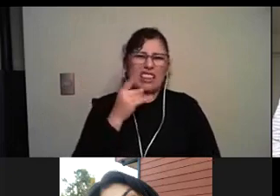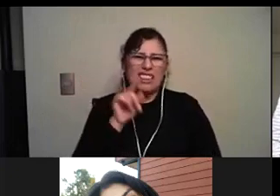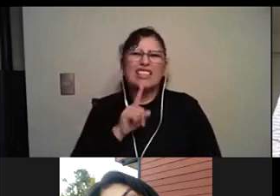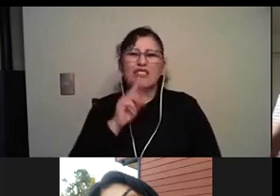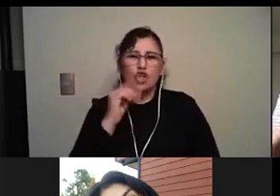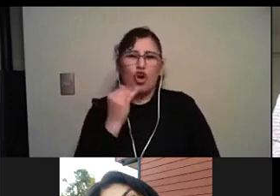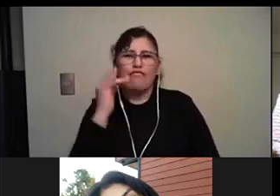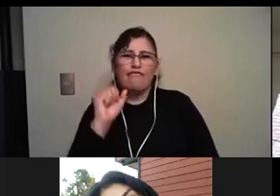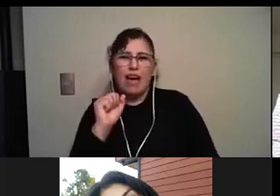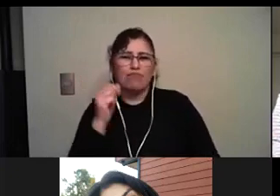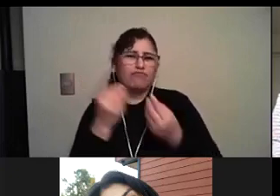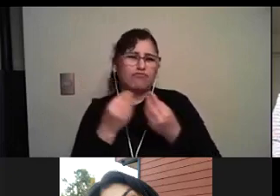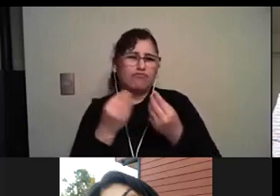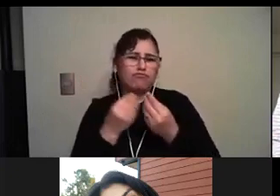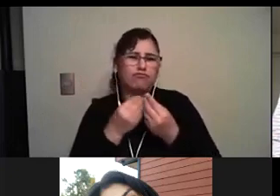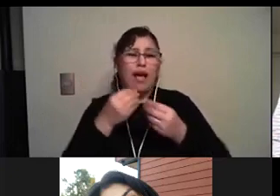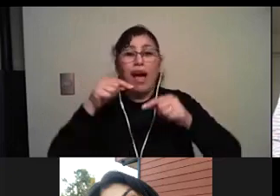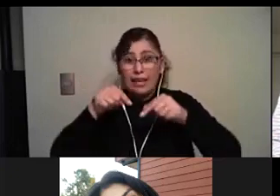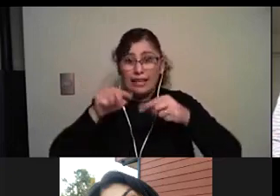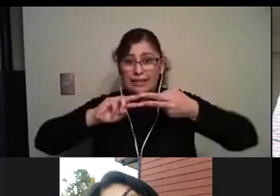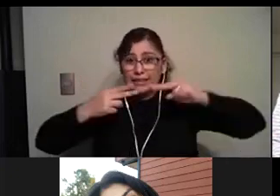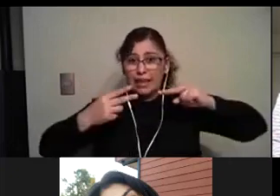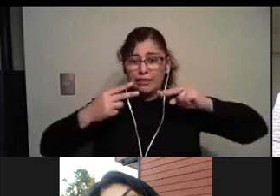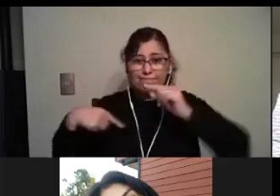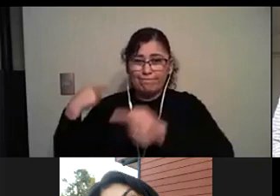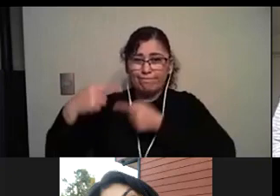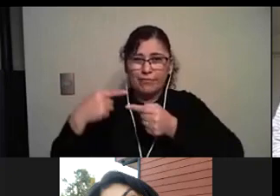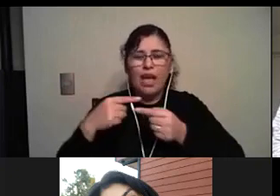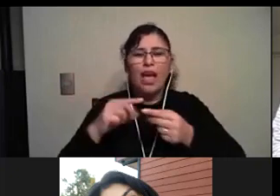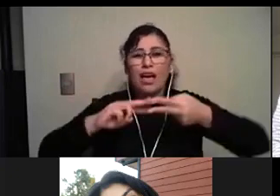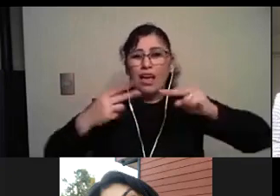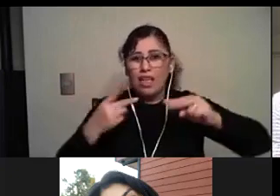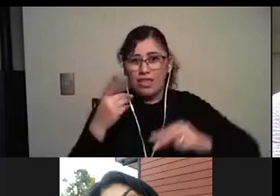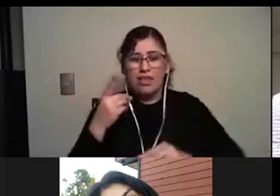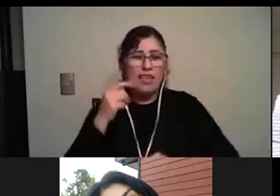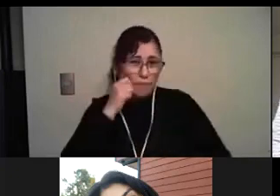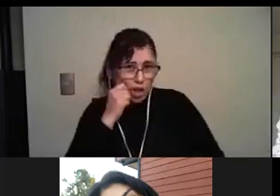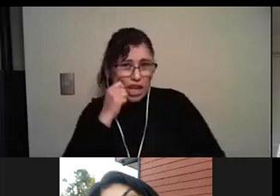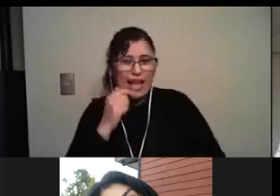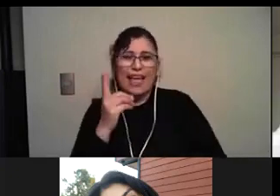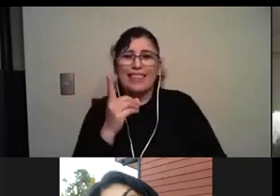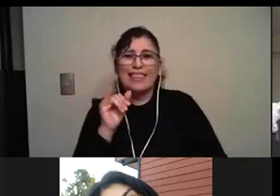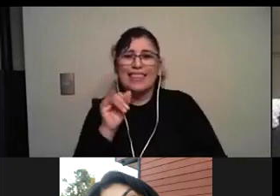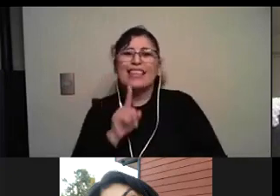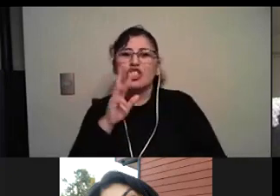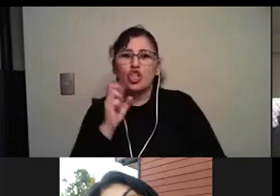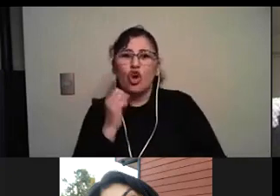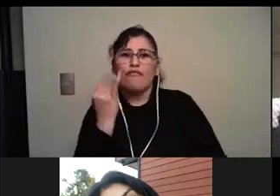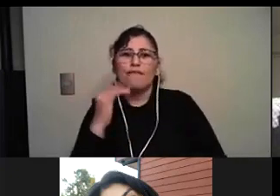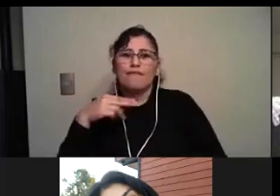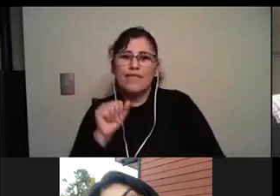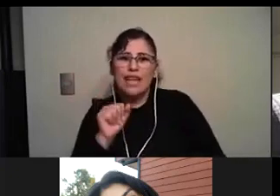La distrofia se produce en general porque hay un gen que se produce una proteína que se llama distrofina, que está alterada, ¿ya? Ah,